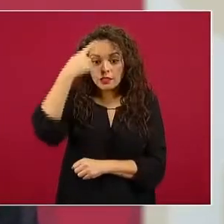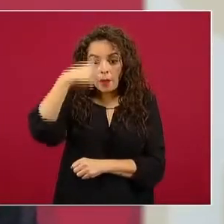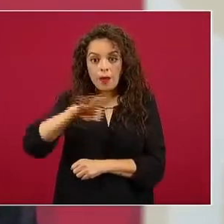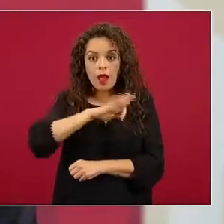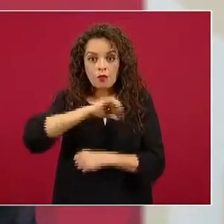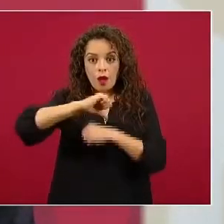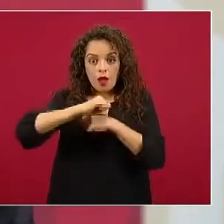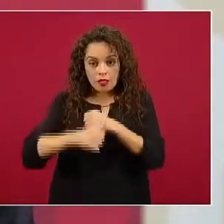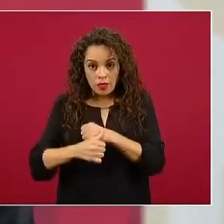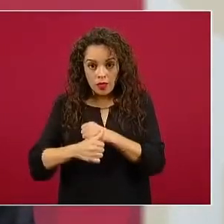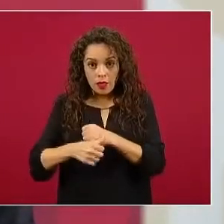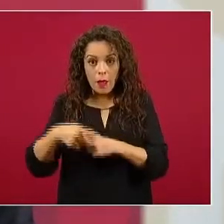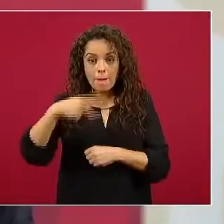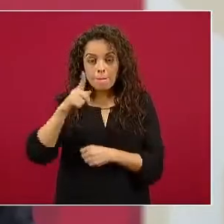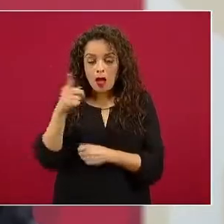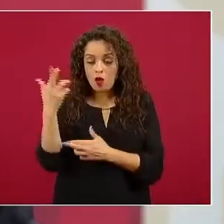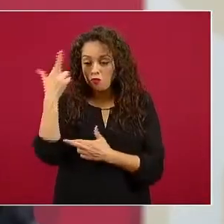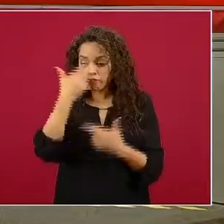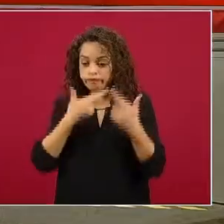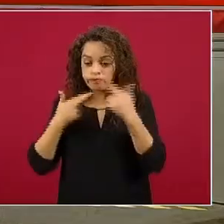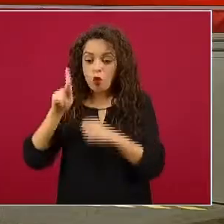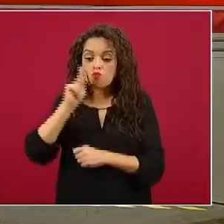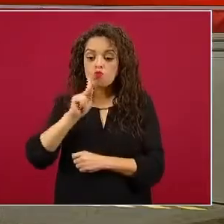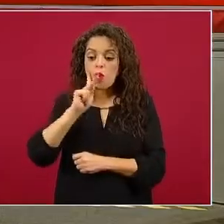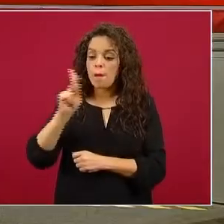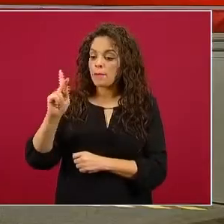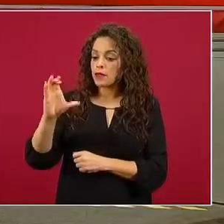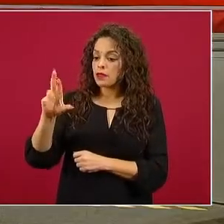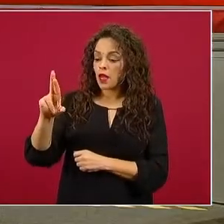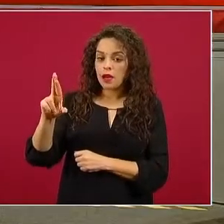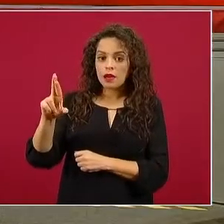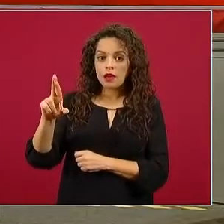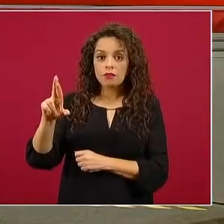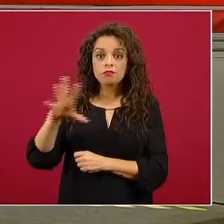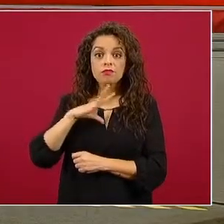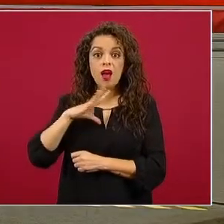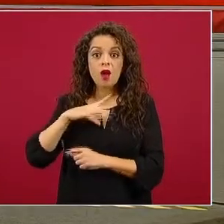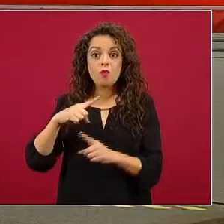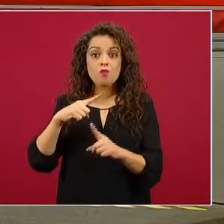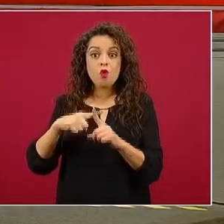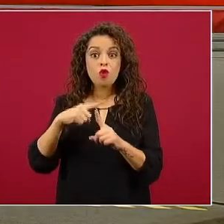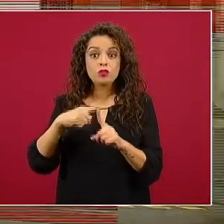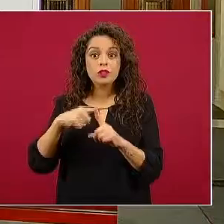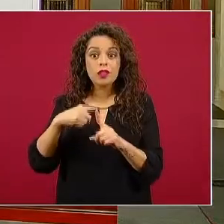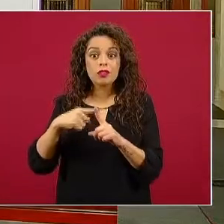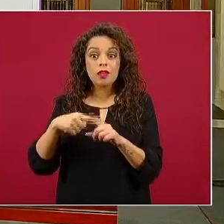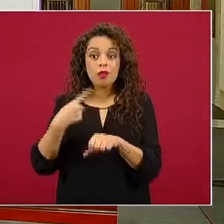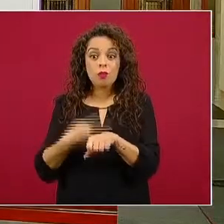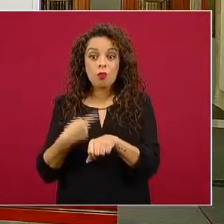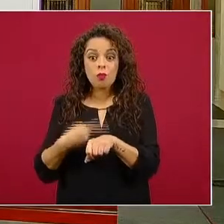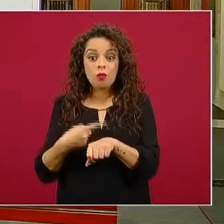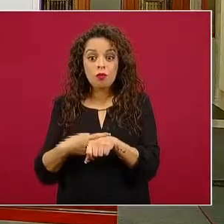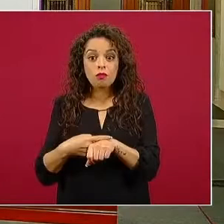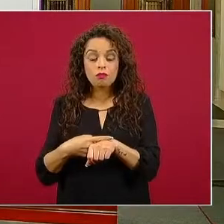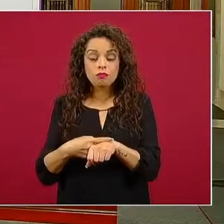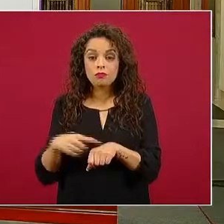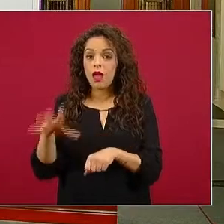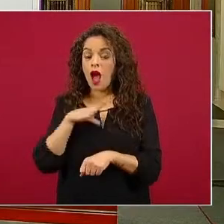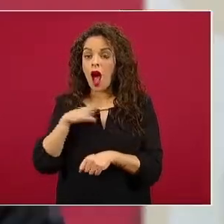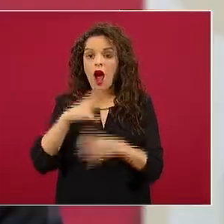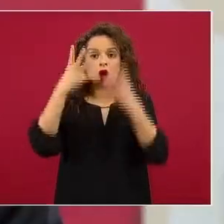está haciendo una prueba de PCR antes del trasplante y han salido positivos. Hay muchas personas